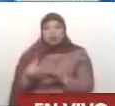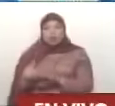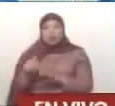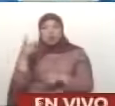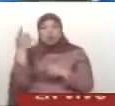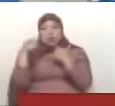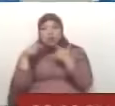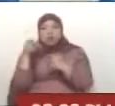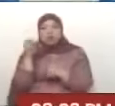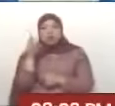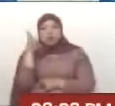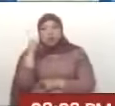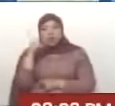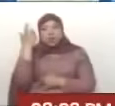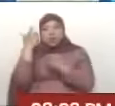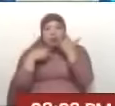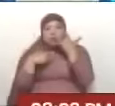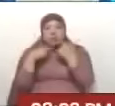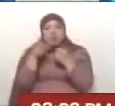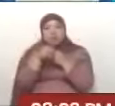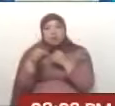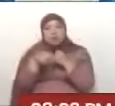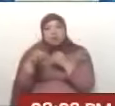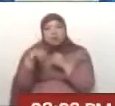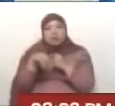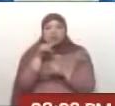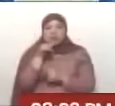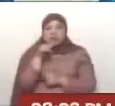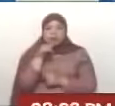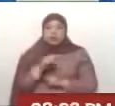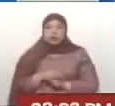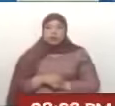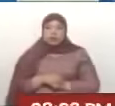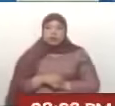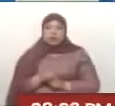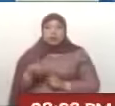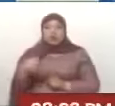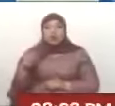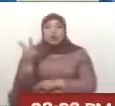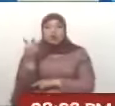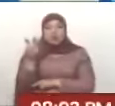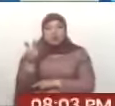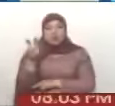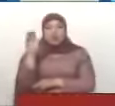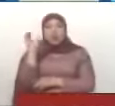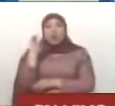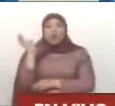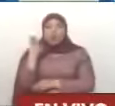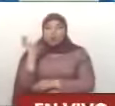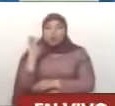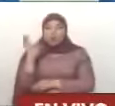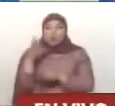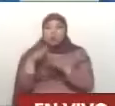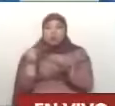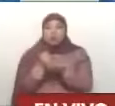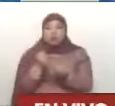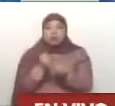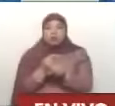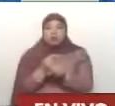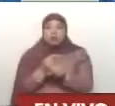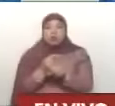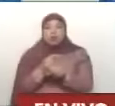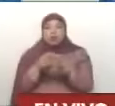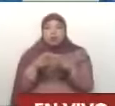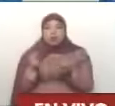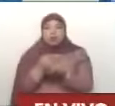VC, parroquia, municipio, estado, y luego el viernes el gran congreso. Ajá. Con todos los delegados y